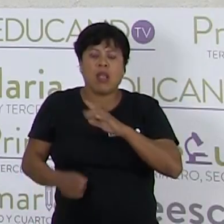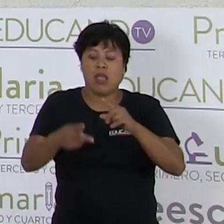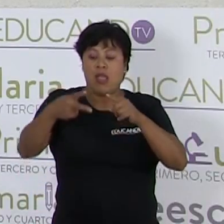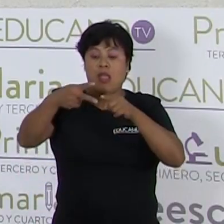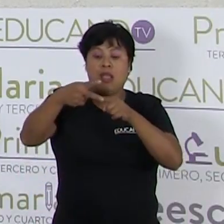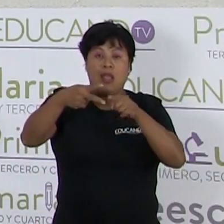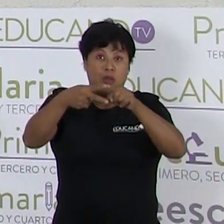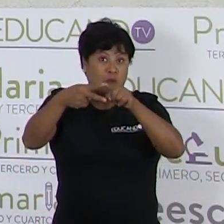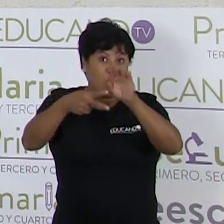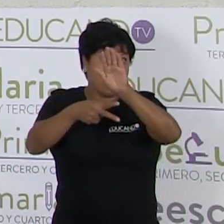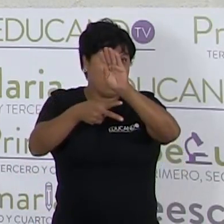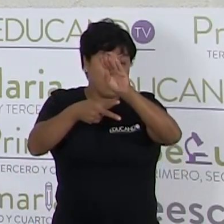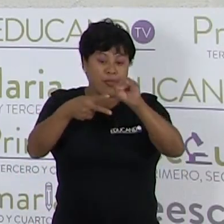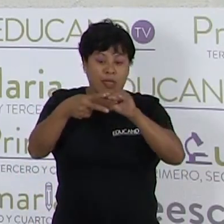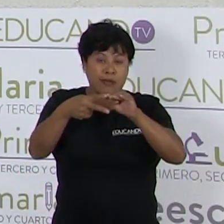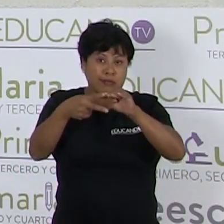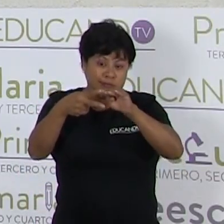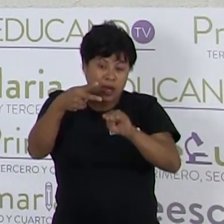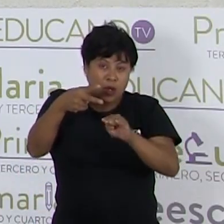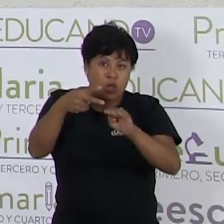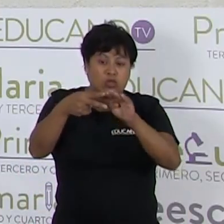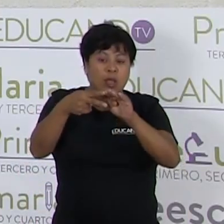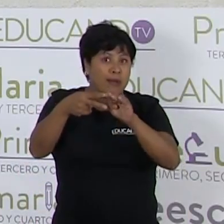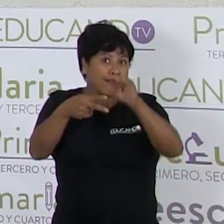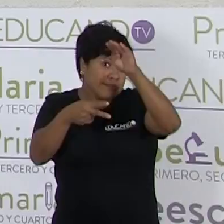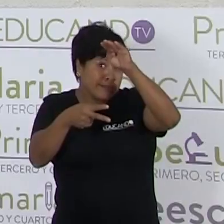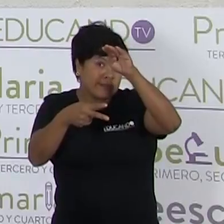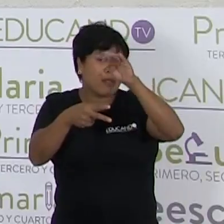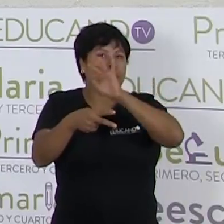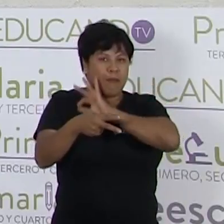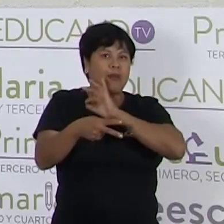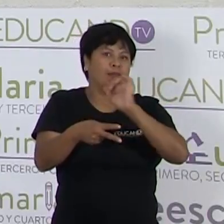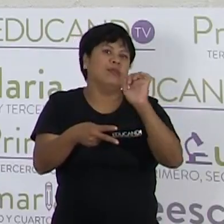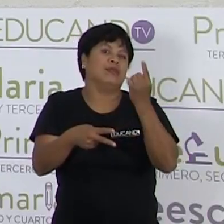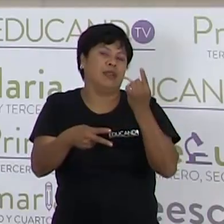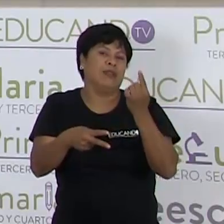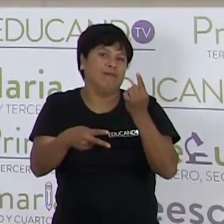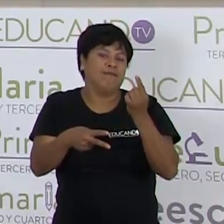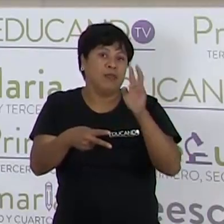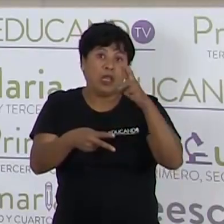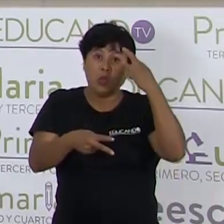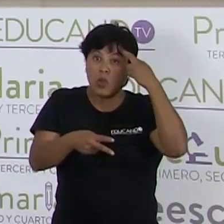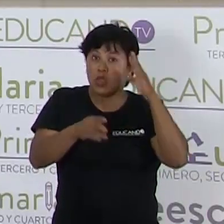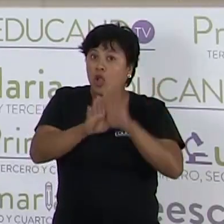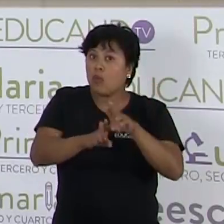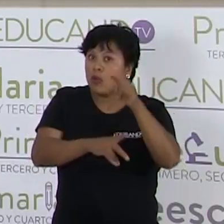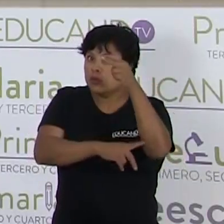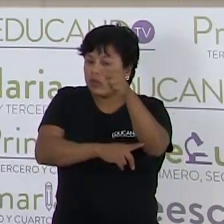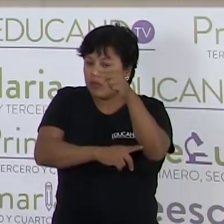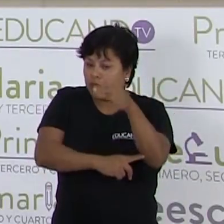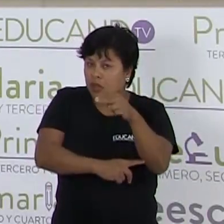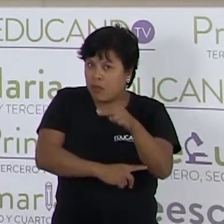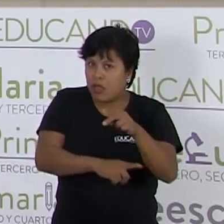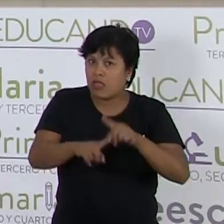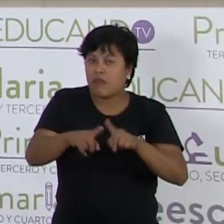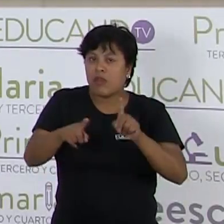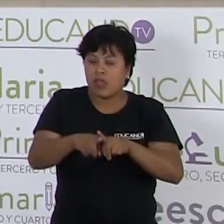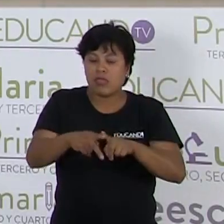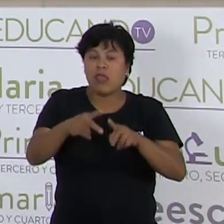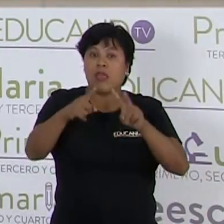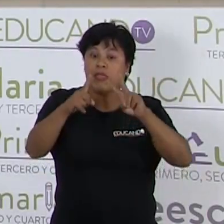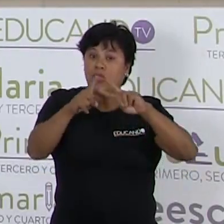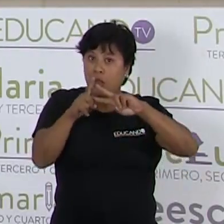de 90 grados, de menos de 90 grados o de más de 90 grados. ¿Recuerdas cómo se le llamaba a ese tipo de